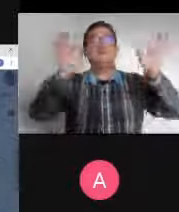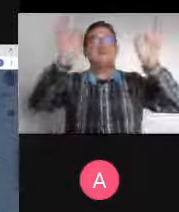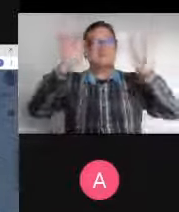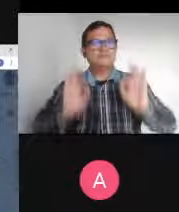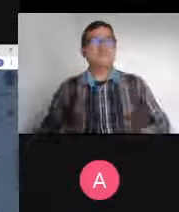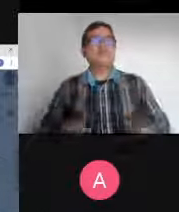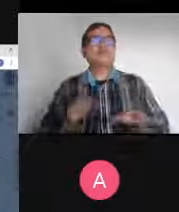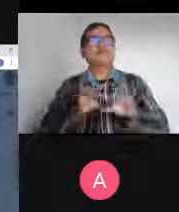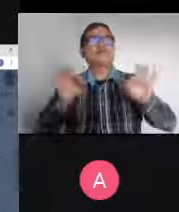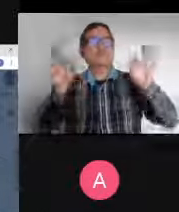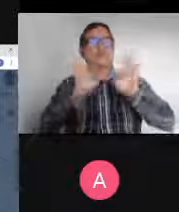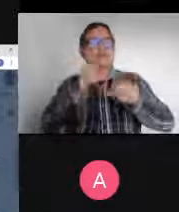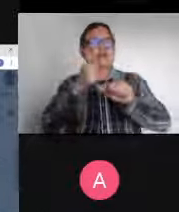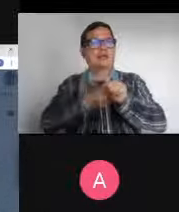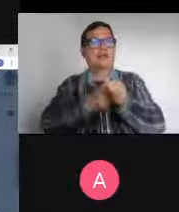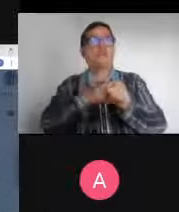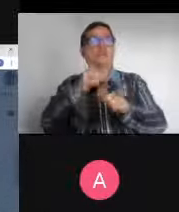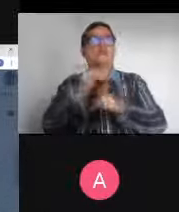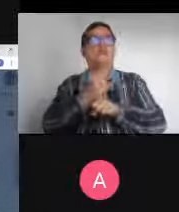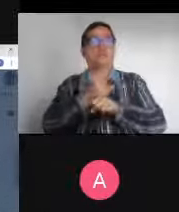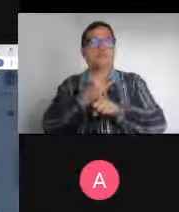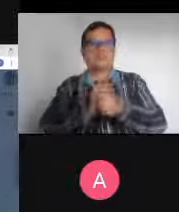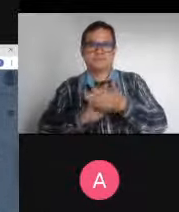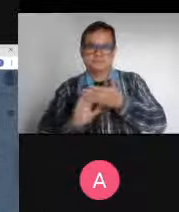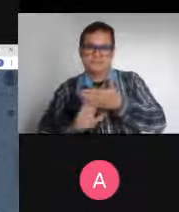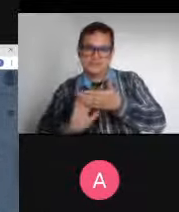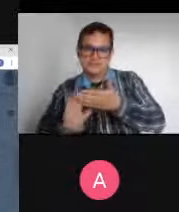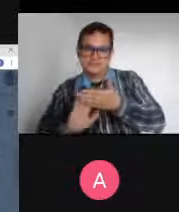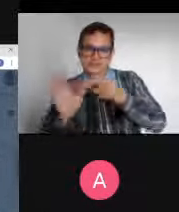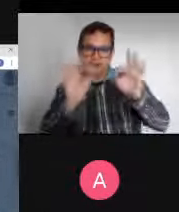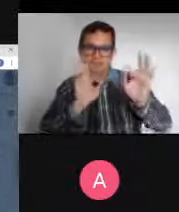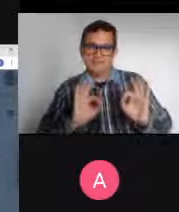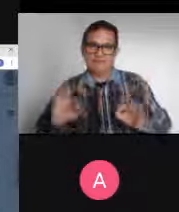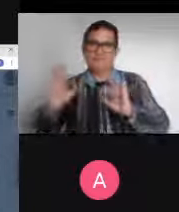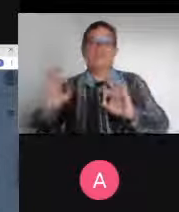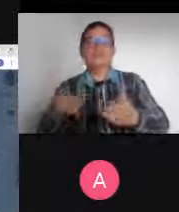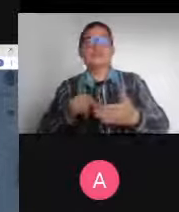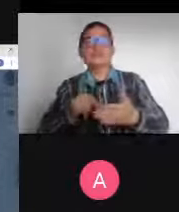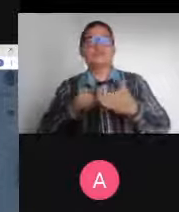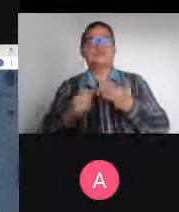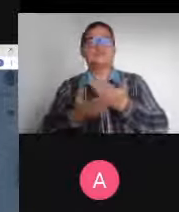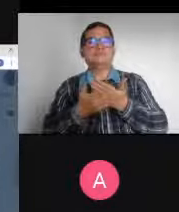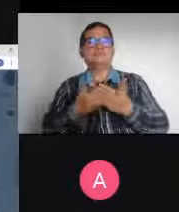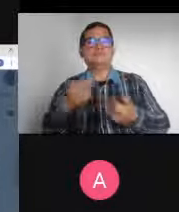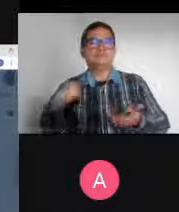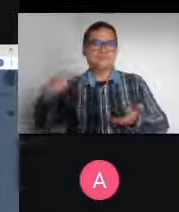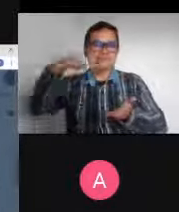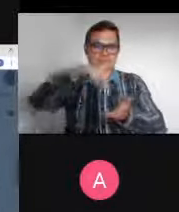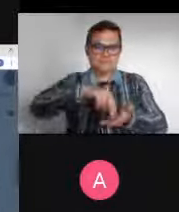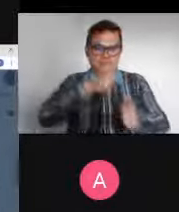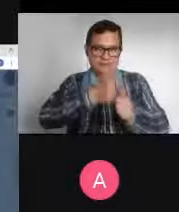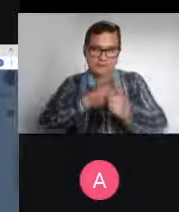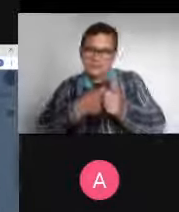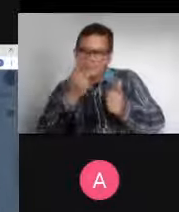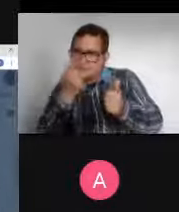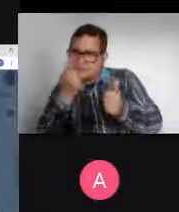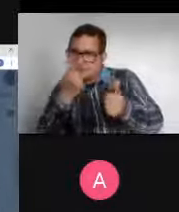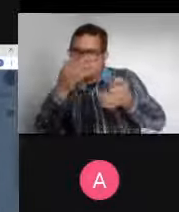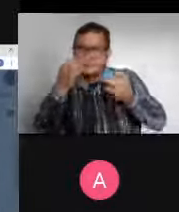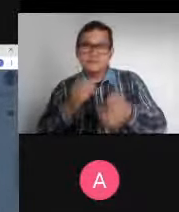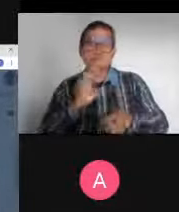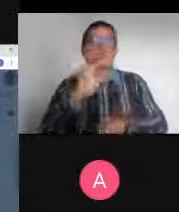cada uno ingrese con su usuario y lo elabore con su usuario. Vamos a mirar pues, la autoría de cada uno en la presentación como tal